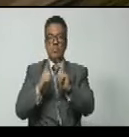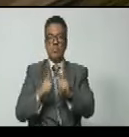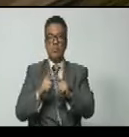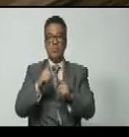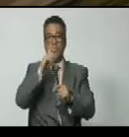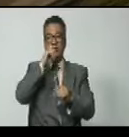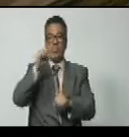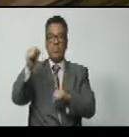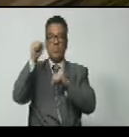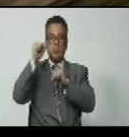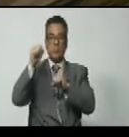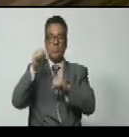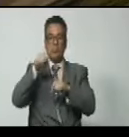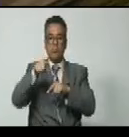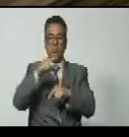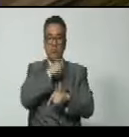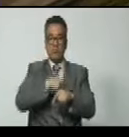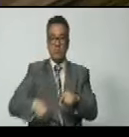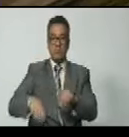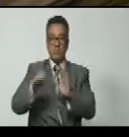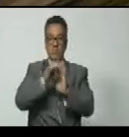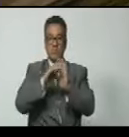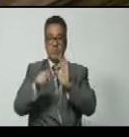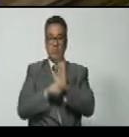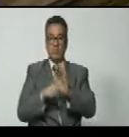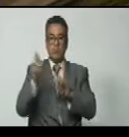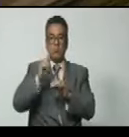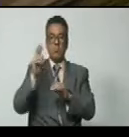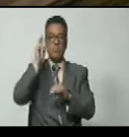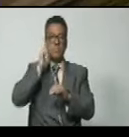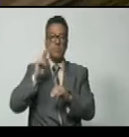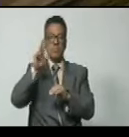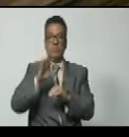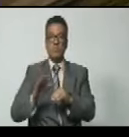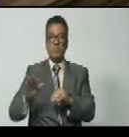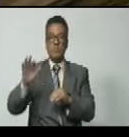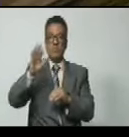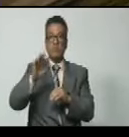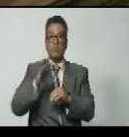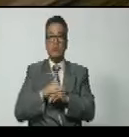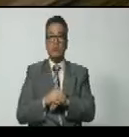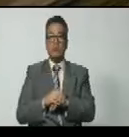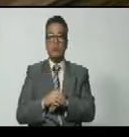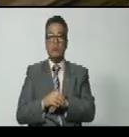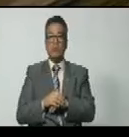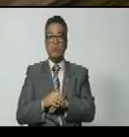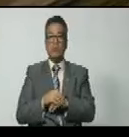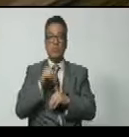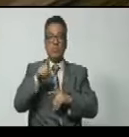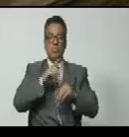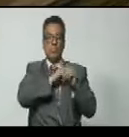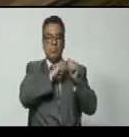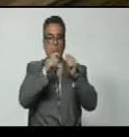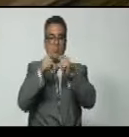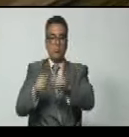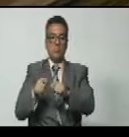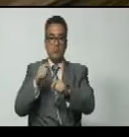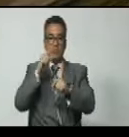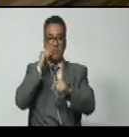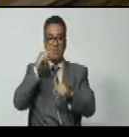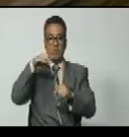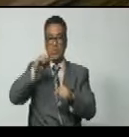ciudadano Nicolás Maduro Moros, presidente constitucional de la República Bolivariana de Venezuela, para designar al